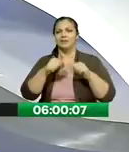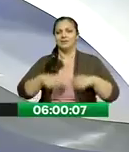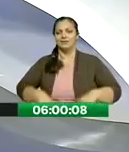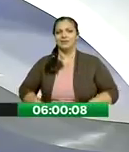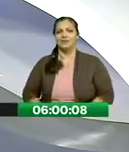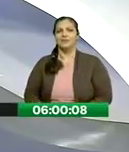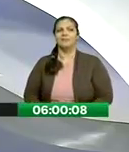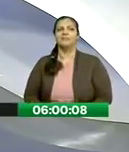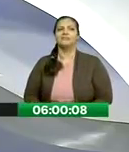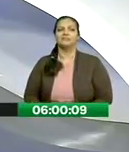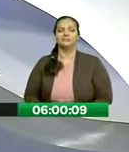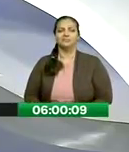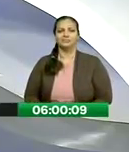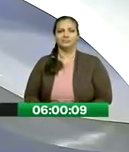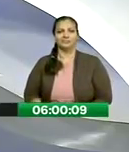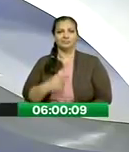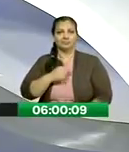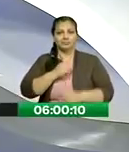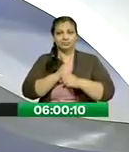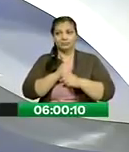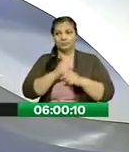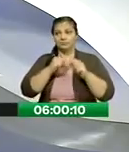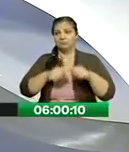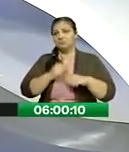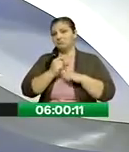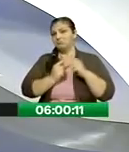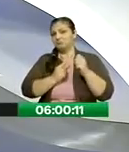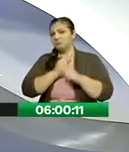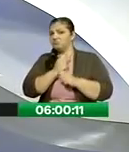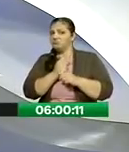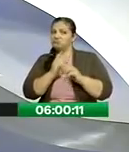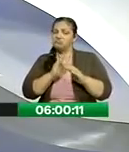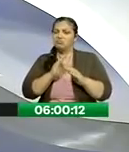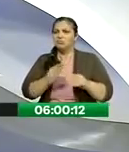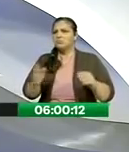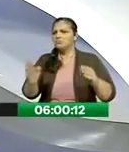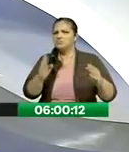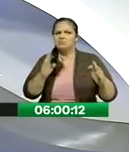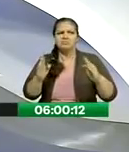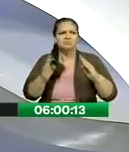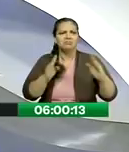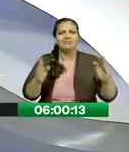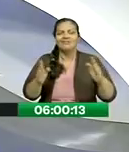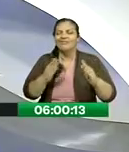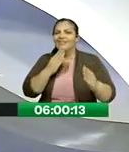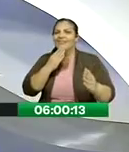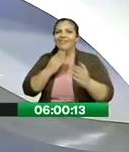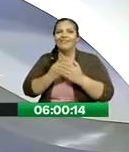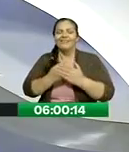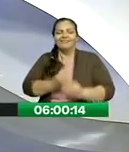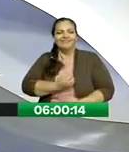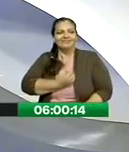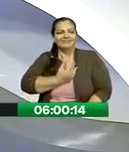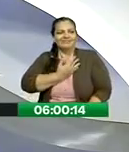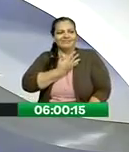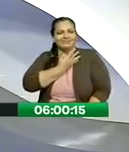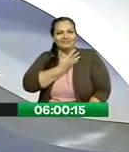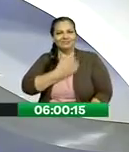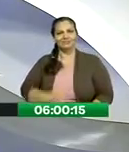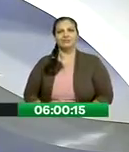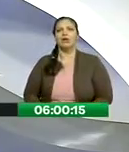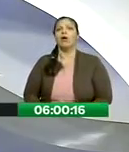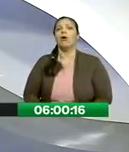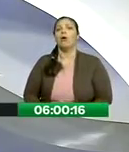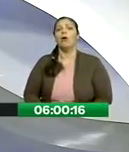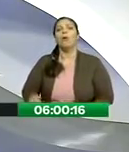más agradable, sobre todo para el bien de este público, que es un público tan fiel con nosotros